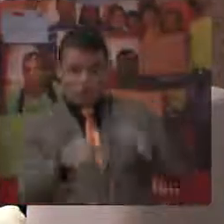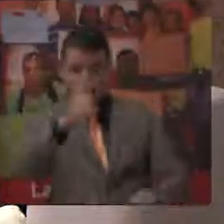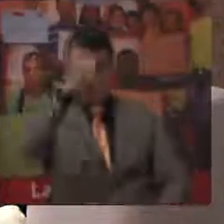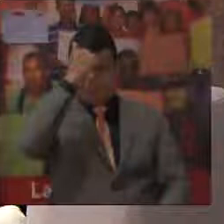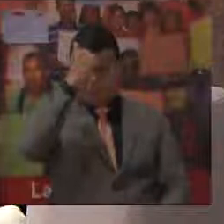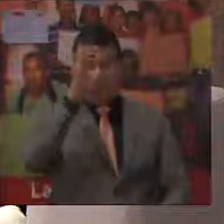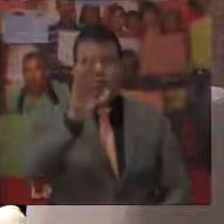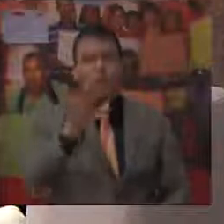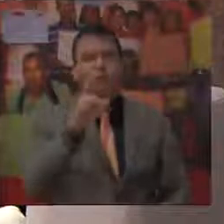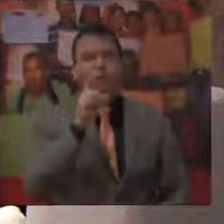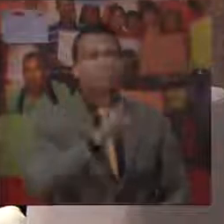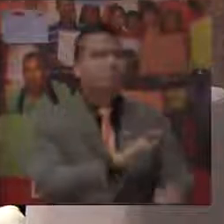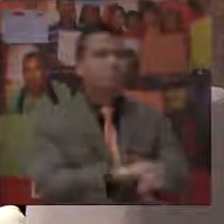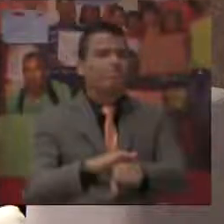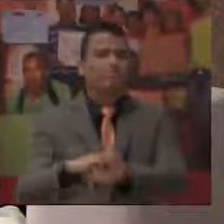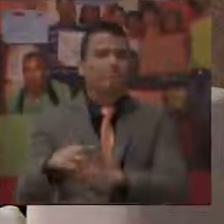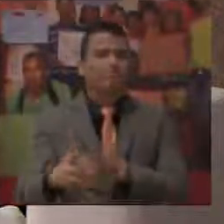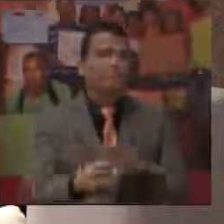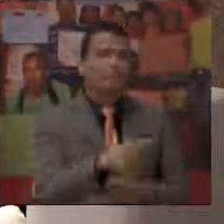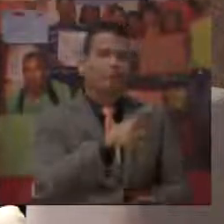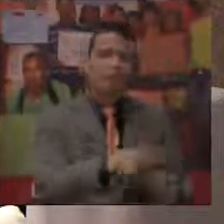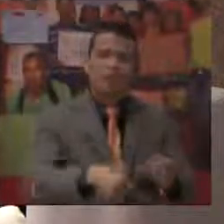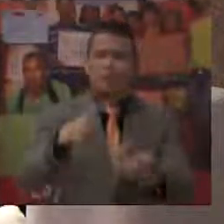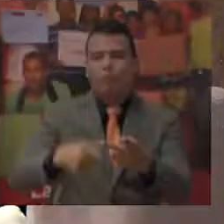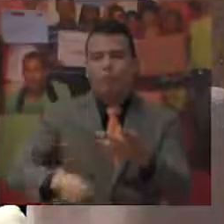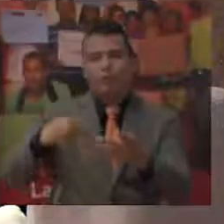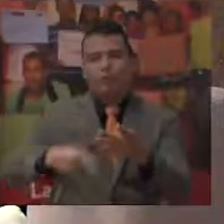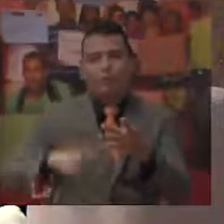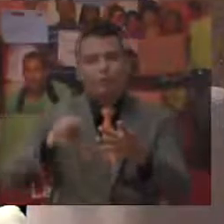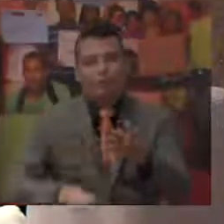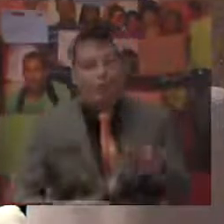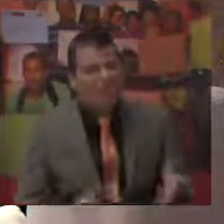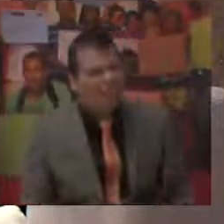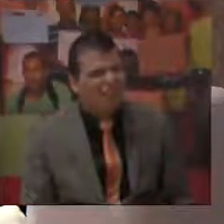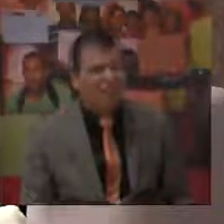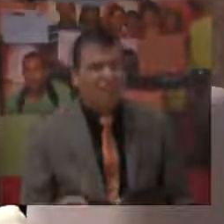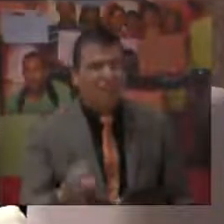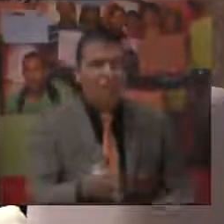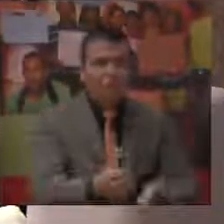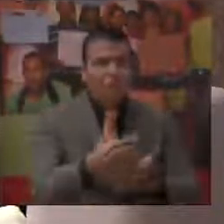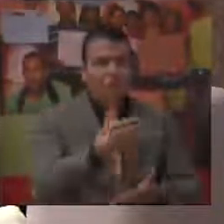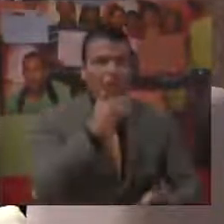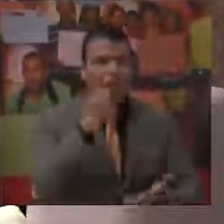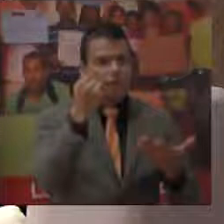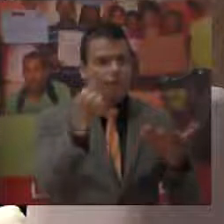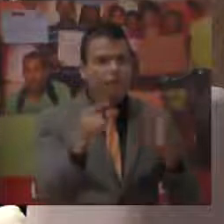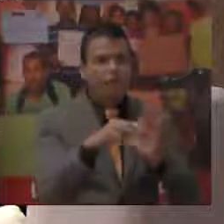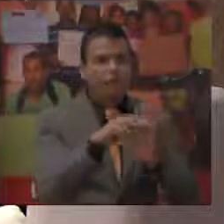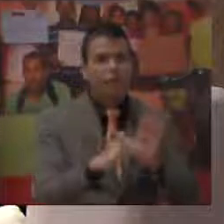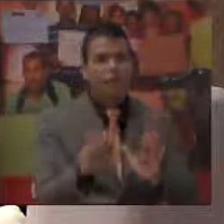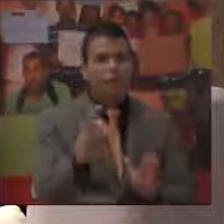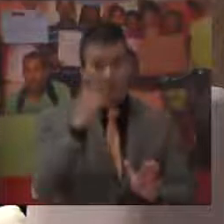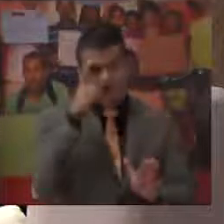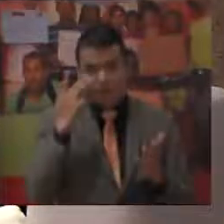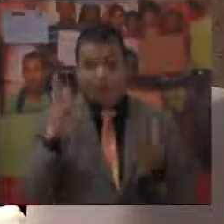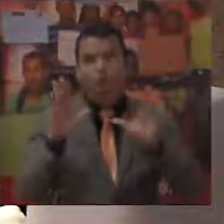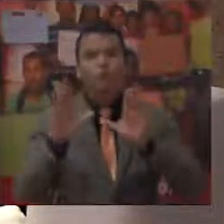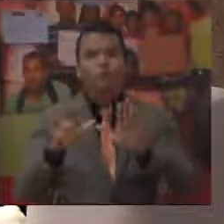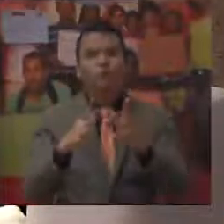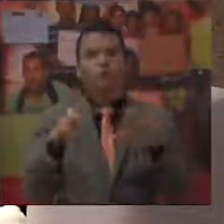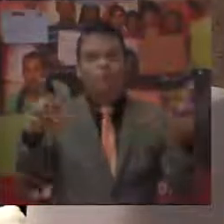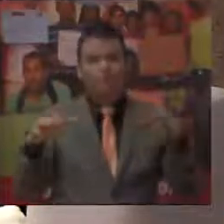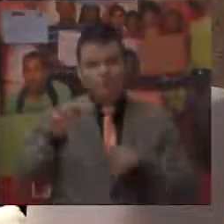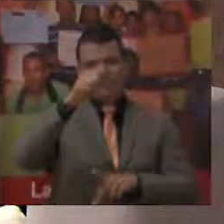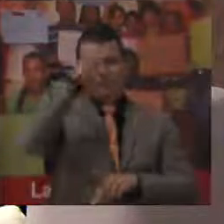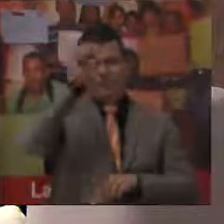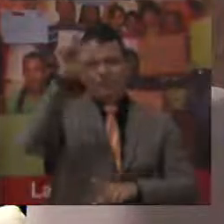pues quedaron sin un sustento en materia de beneficios jurídicos. Desde la perspectiva entonces, desde la Oficina del Alto